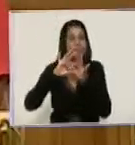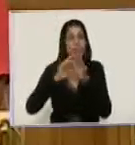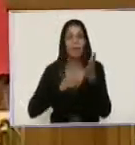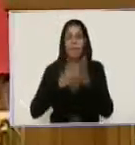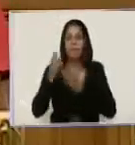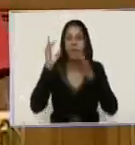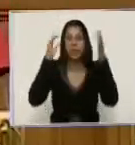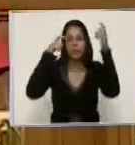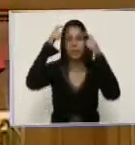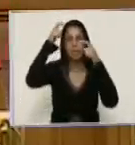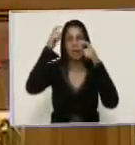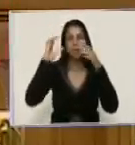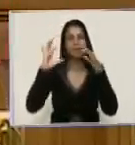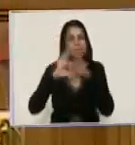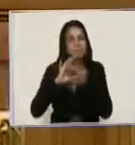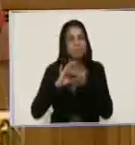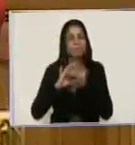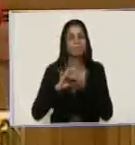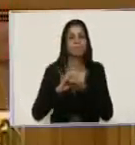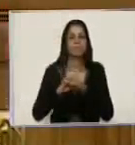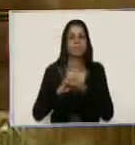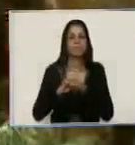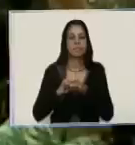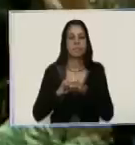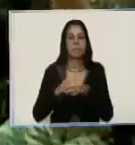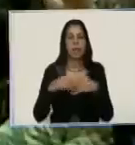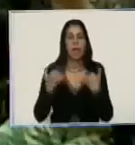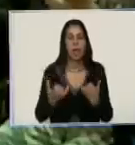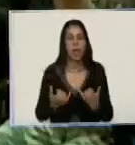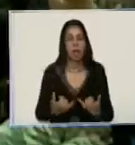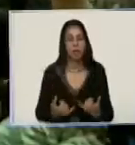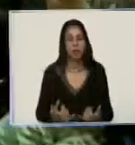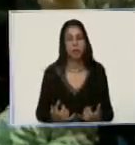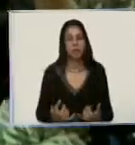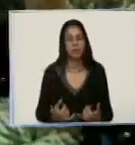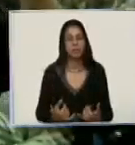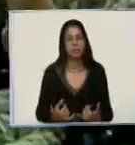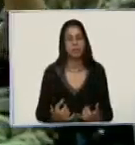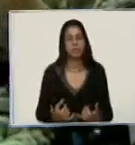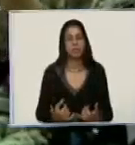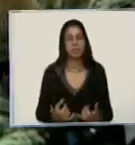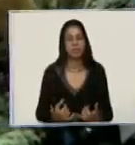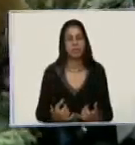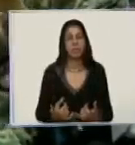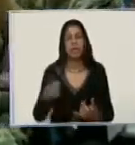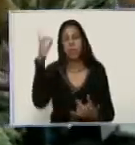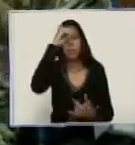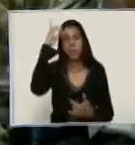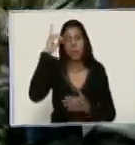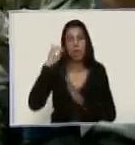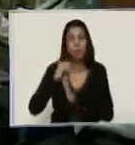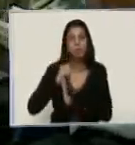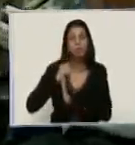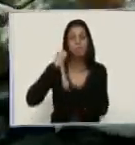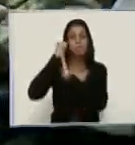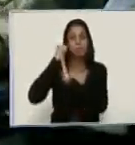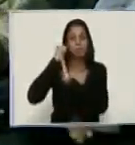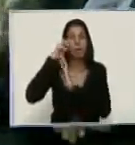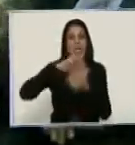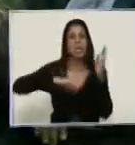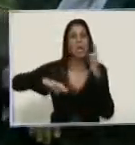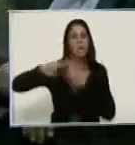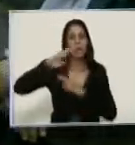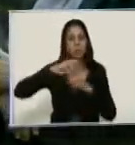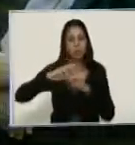presidente Chávez, ¿eh? Y hoy en día es un pilar fundamental de la